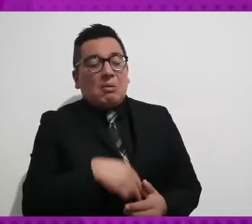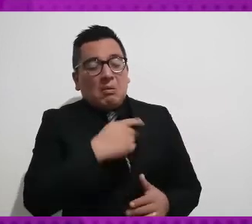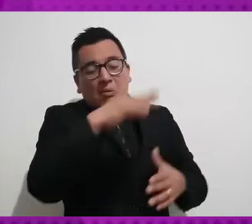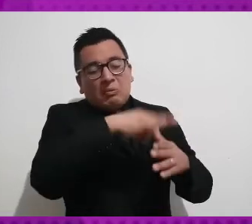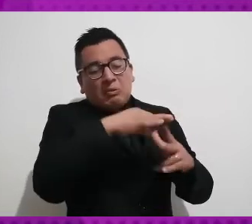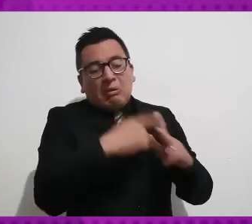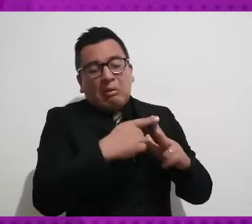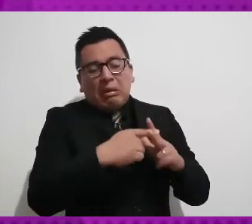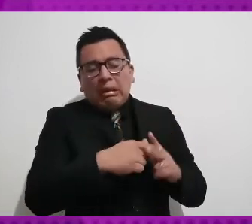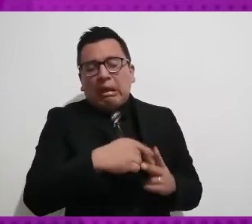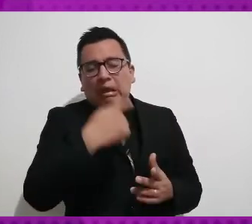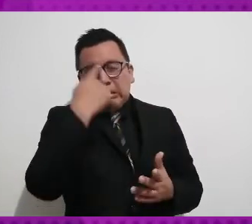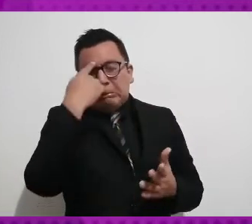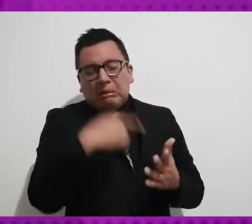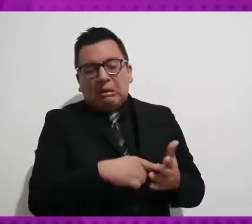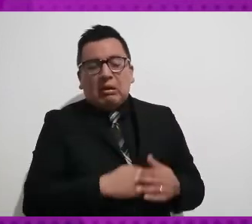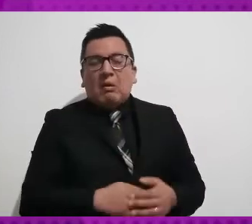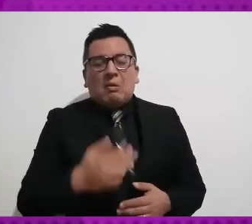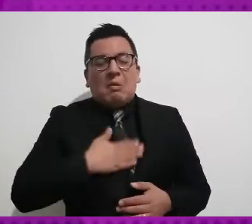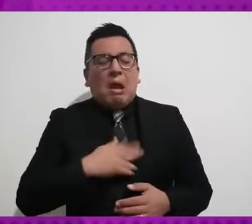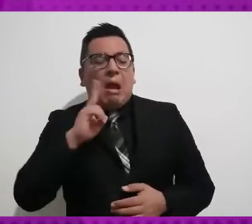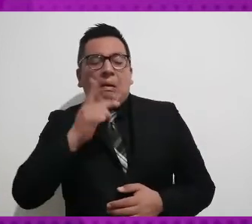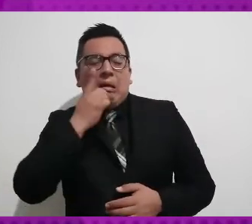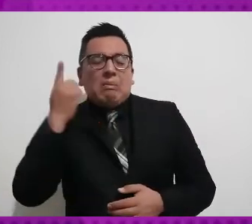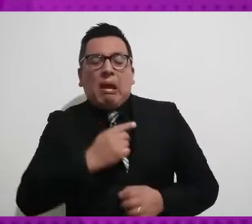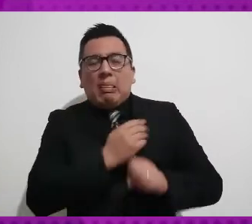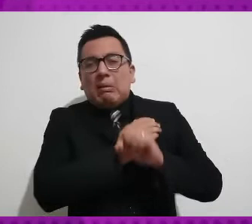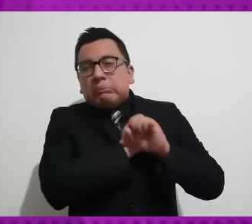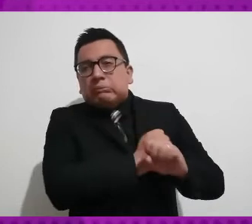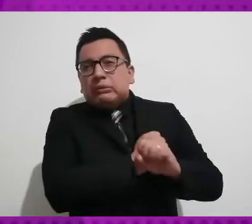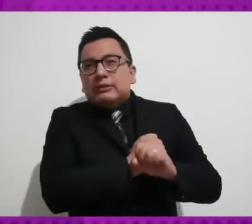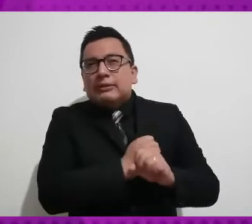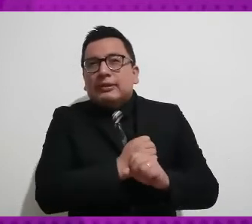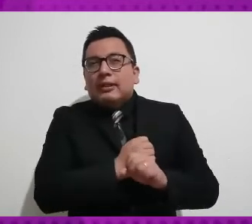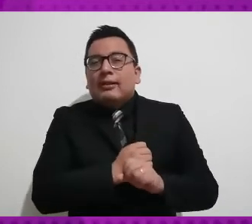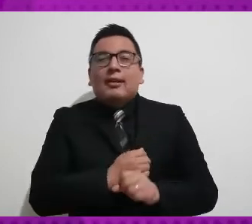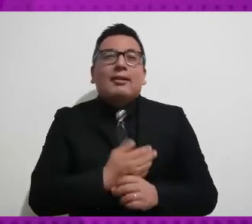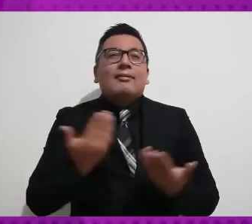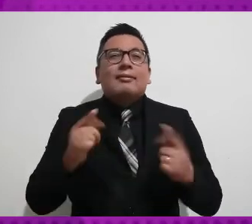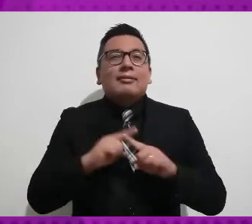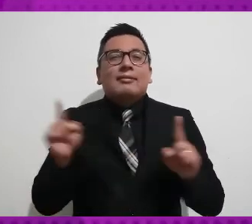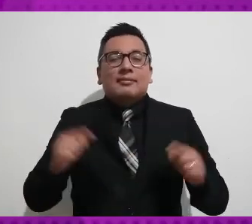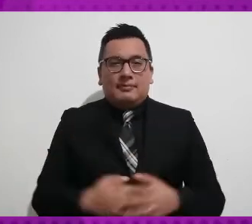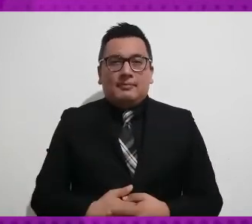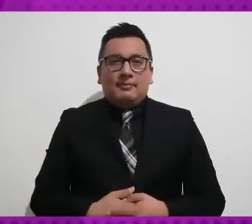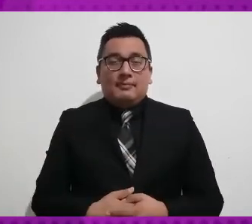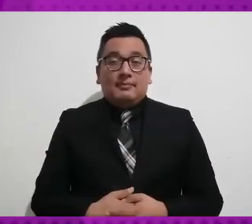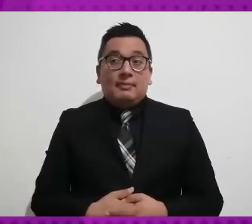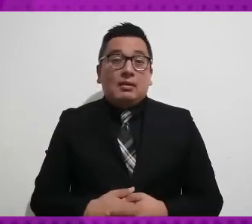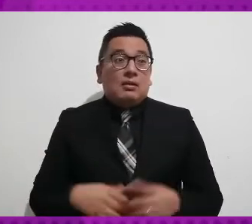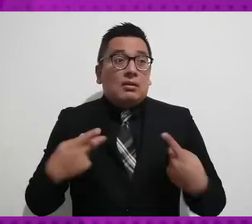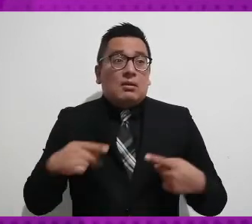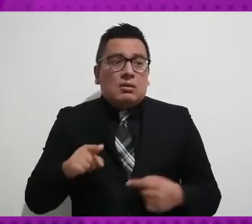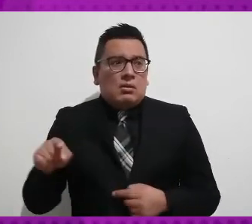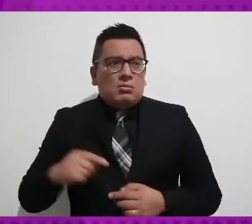a pesar de que en algunos lugares estuvo muy cerrada también la contienda, hubo reconocimiento, no hubo un señalamiento directo ante